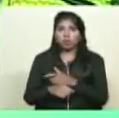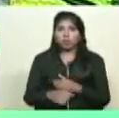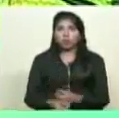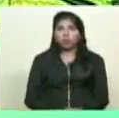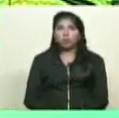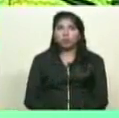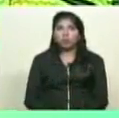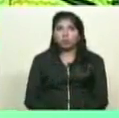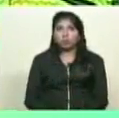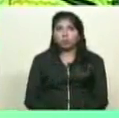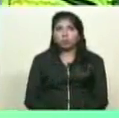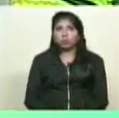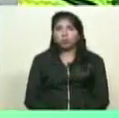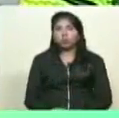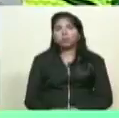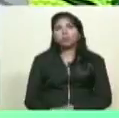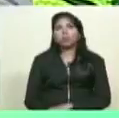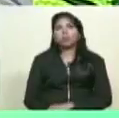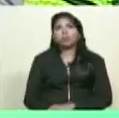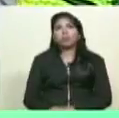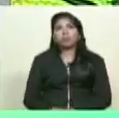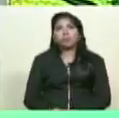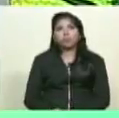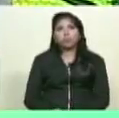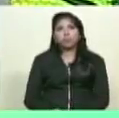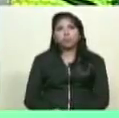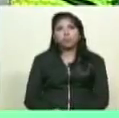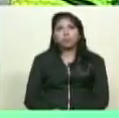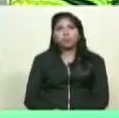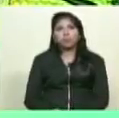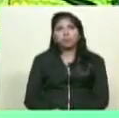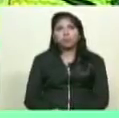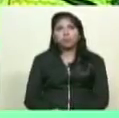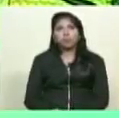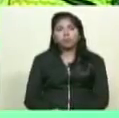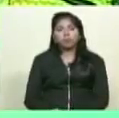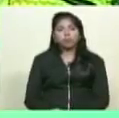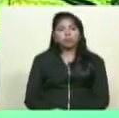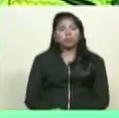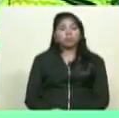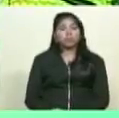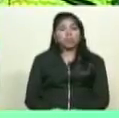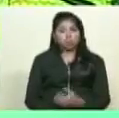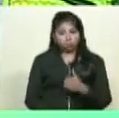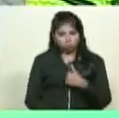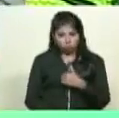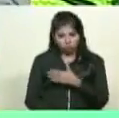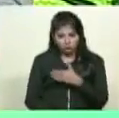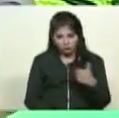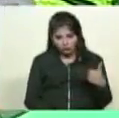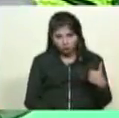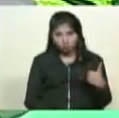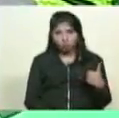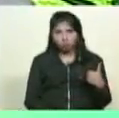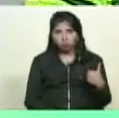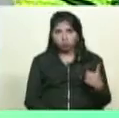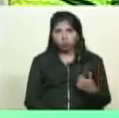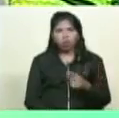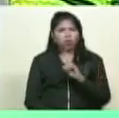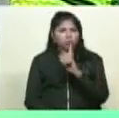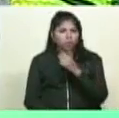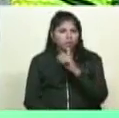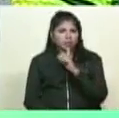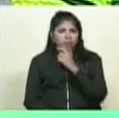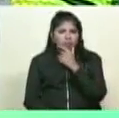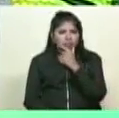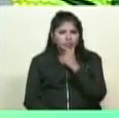y del sector farmacéutico. Bueno, yo quiero, camarada, no es difícil, digo yo, aquí yo tengo el